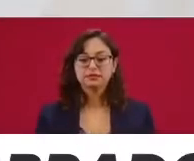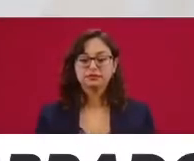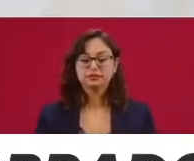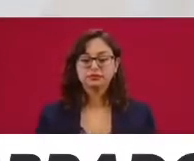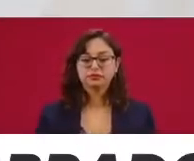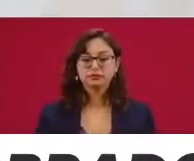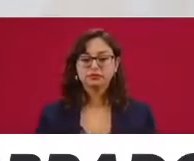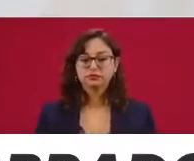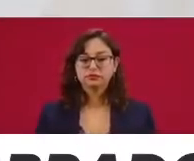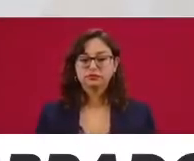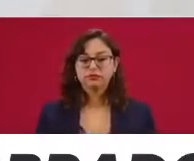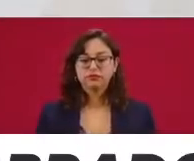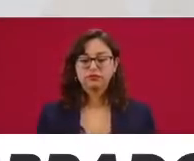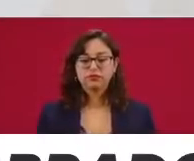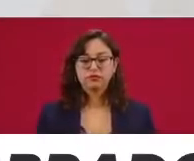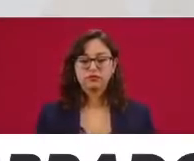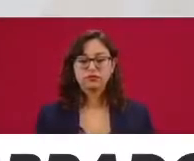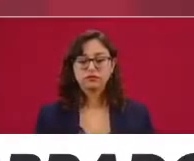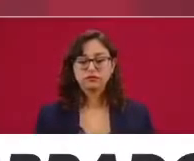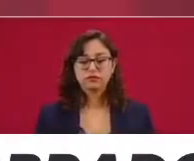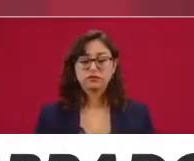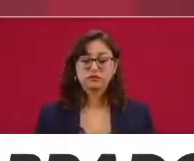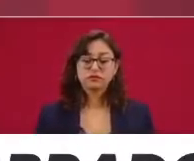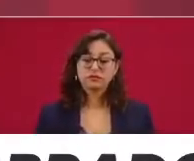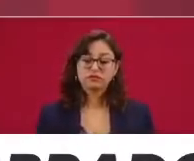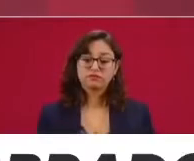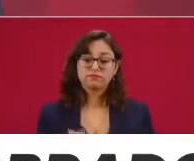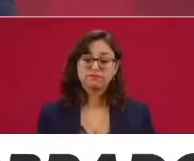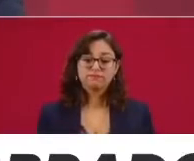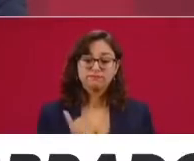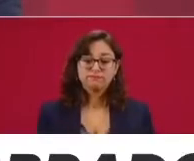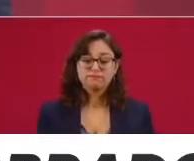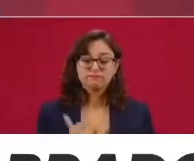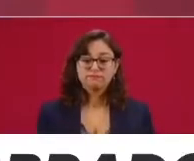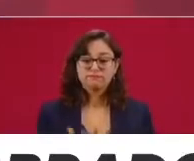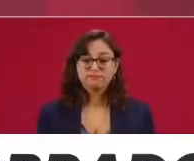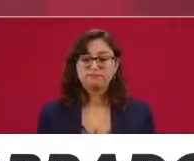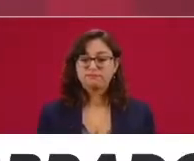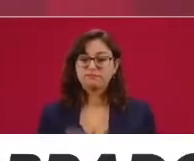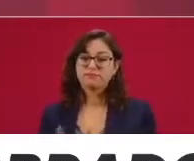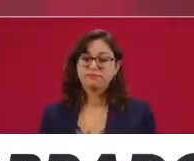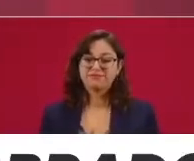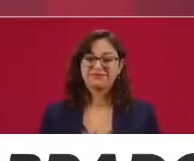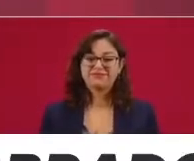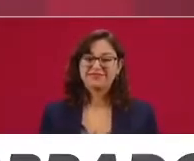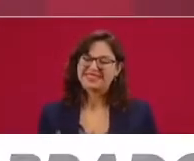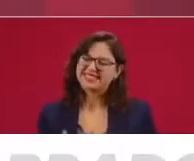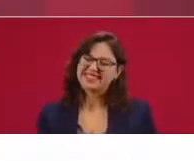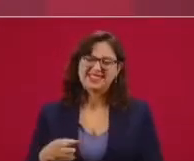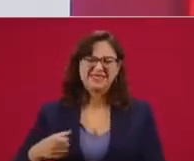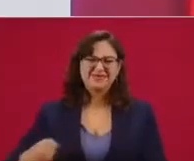como yo, está padeciendo porque se pillaron a los cardenales de San Luis.